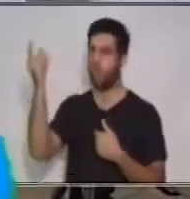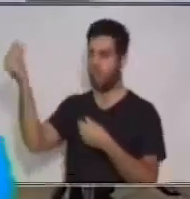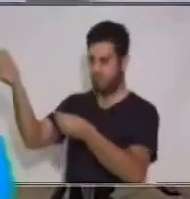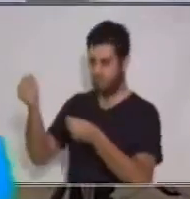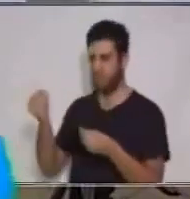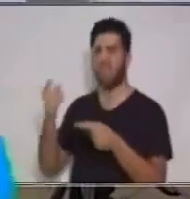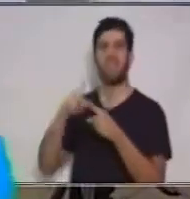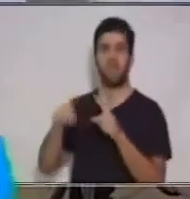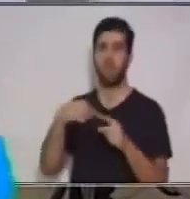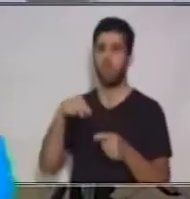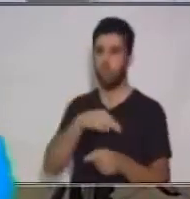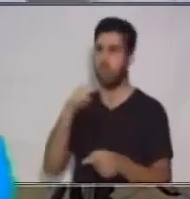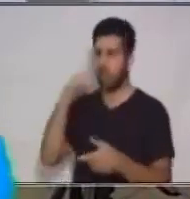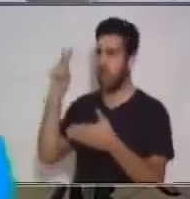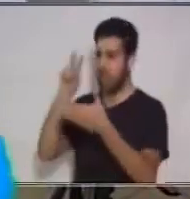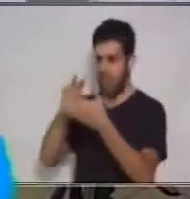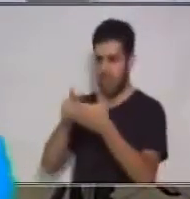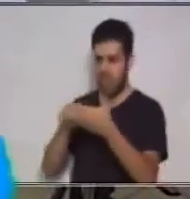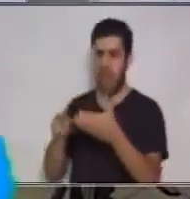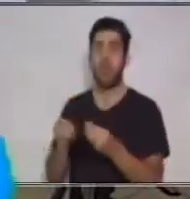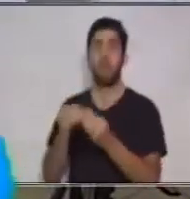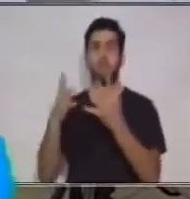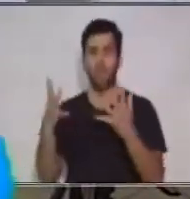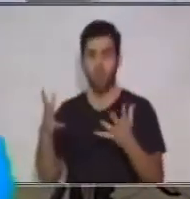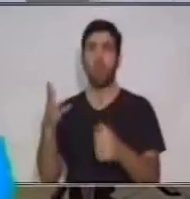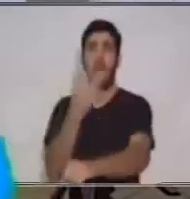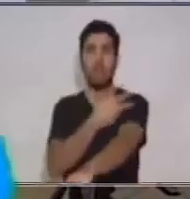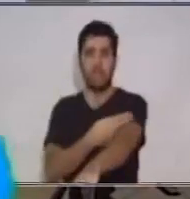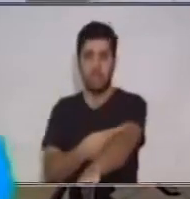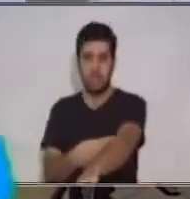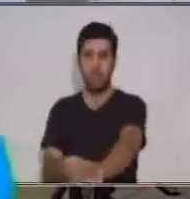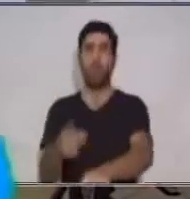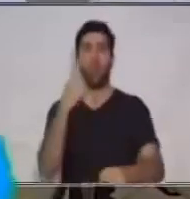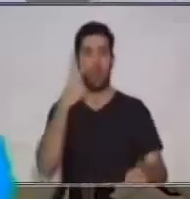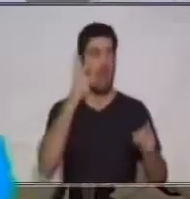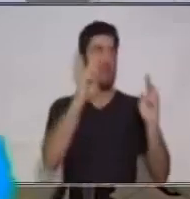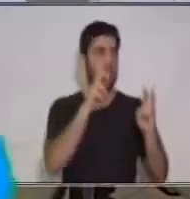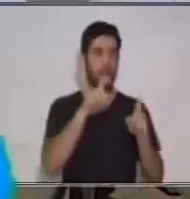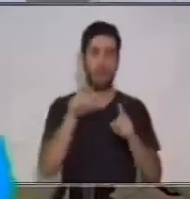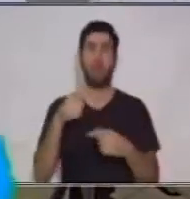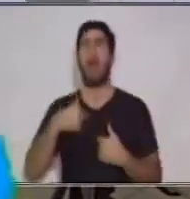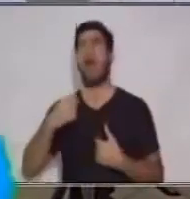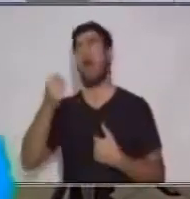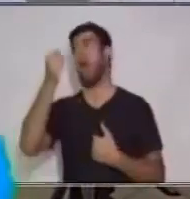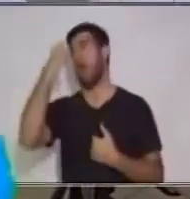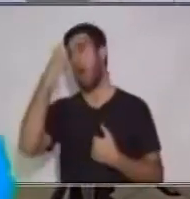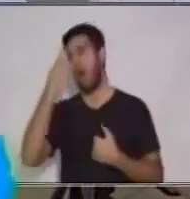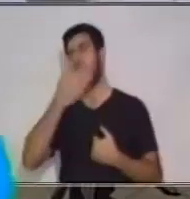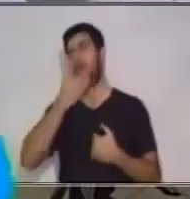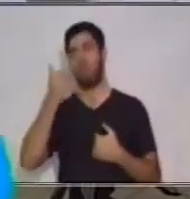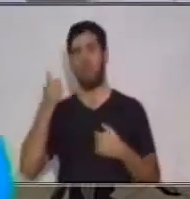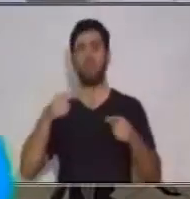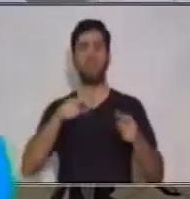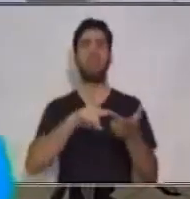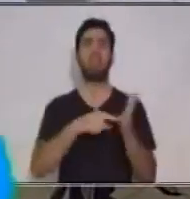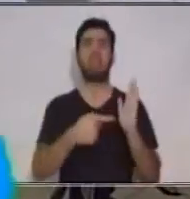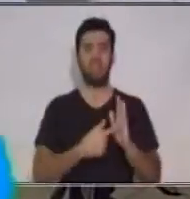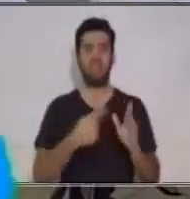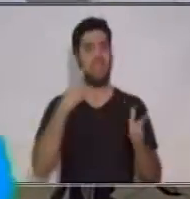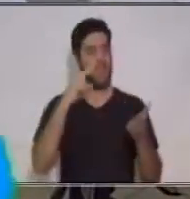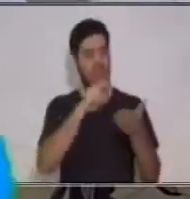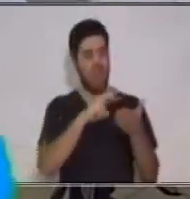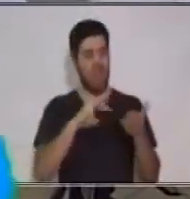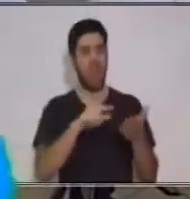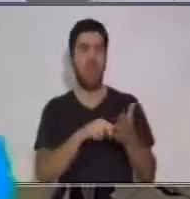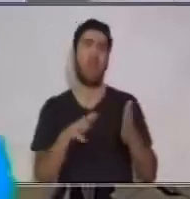sí tenemos que leer mucho y abordar la historia de cada cultura para poder comprender el contexto de lo que